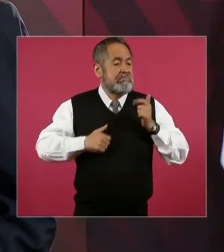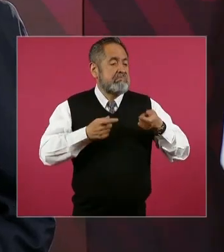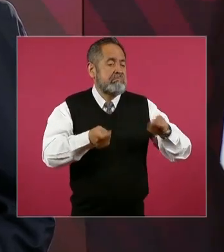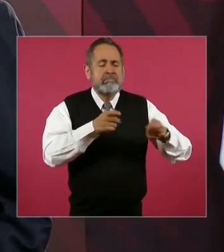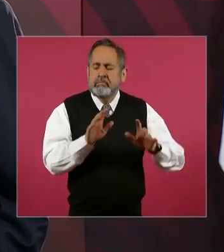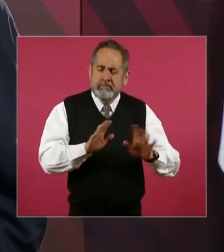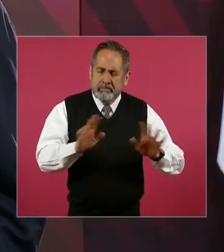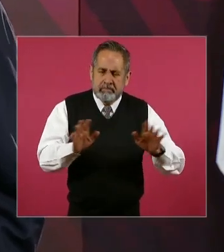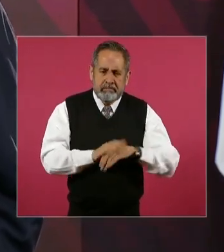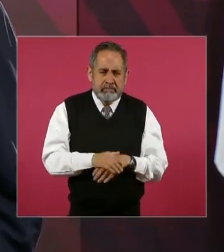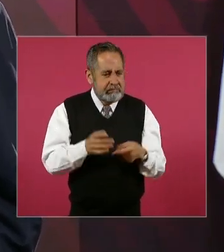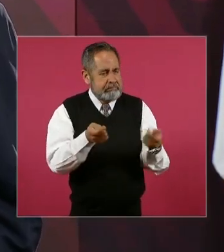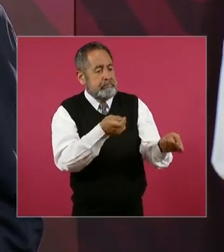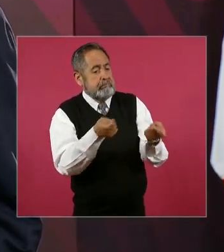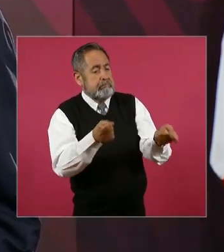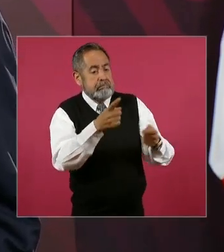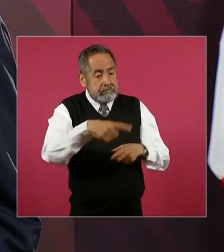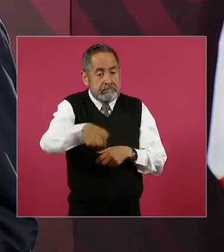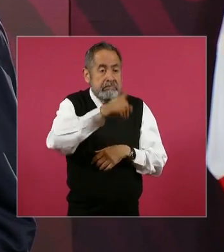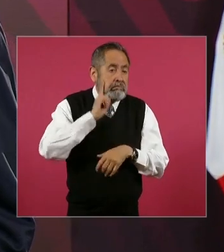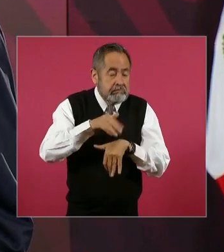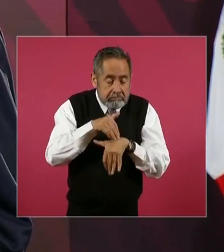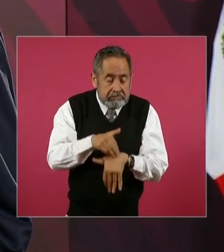camajan no las